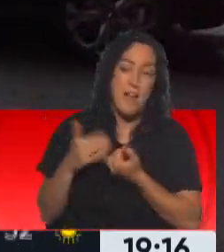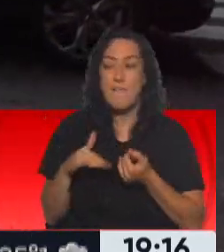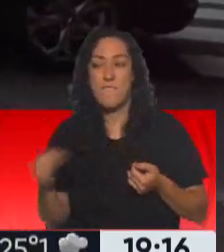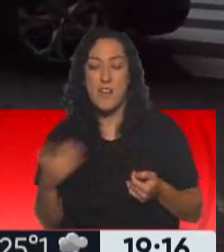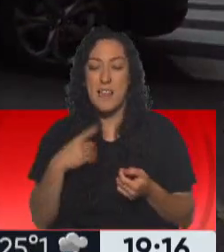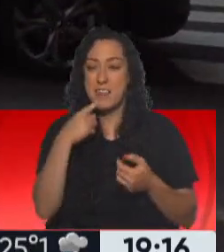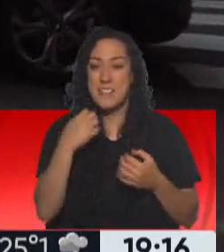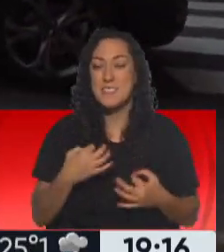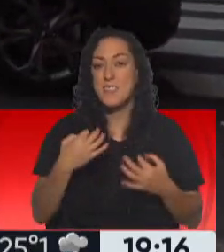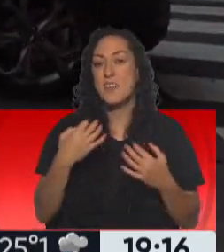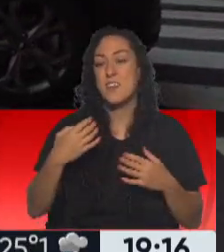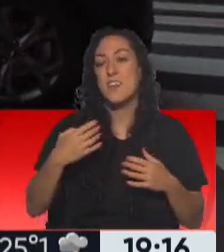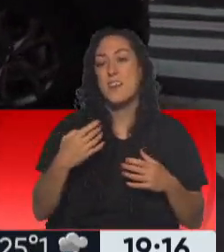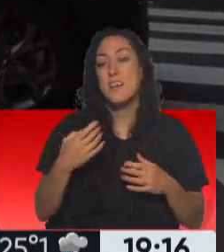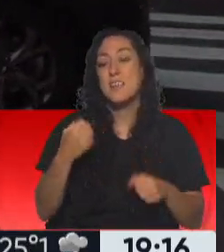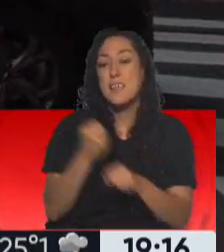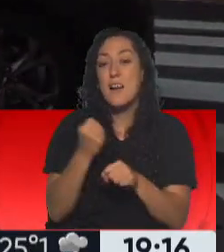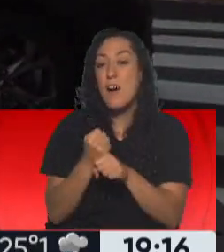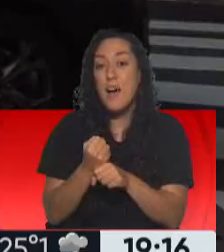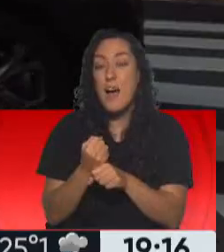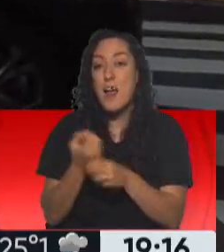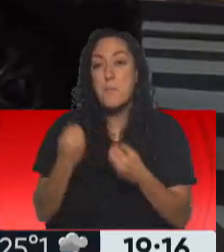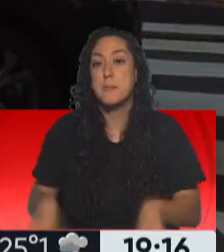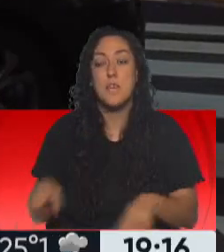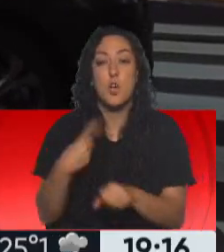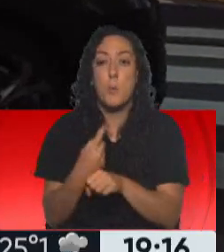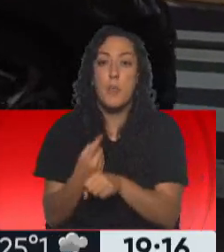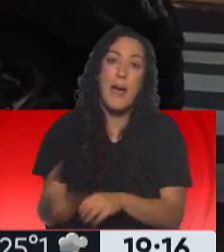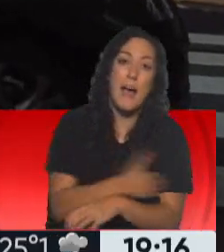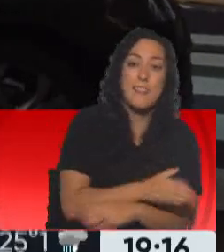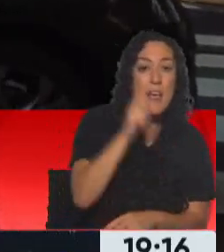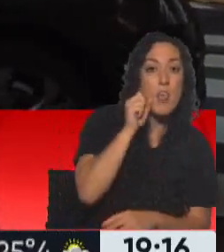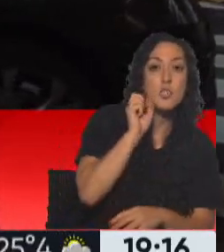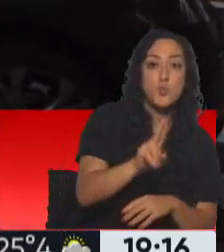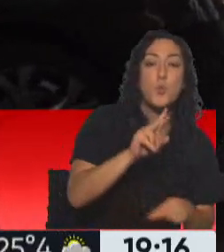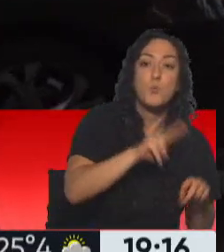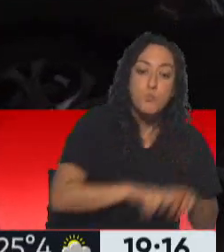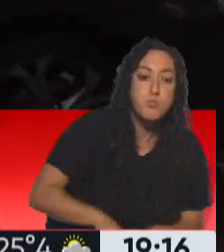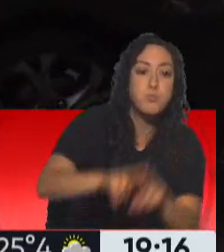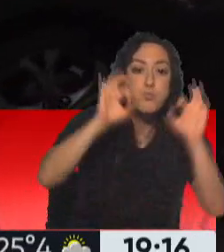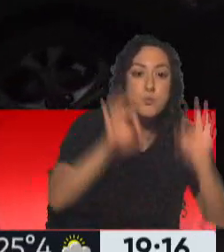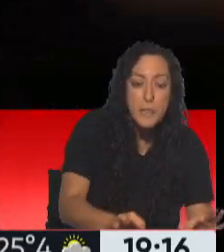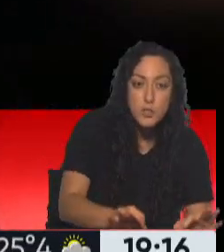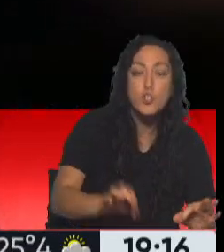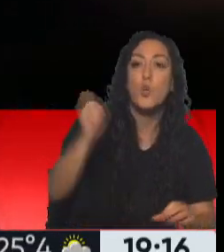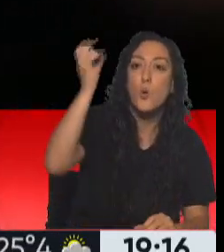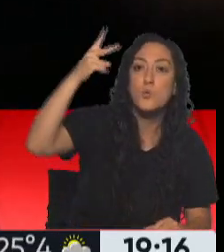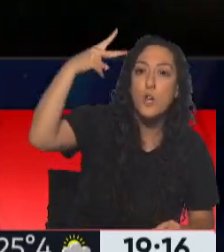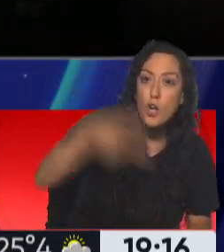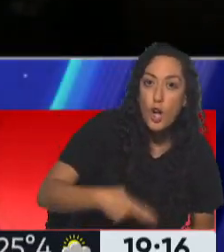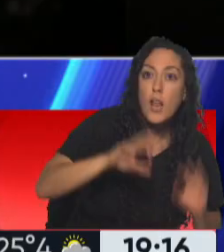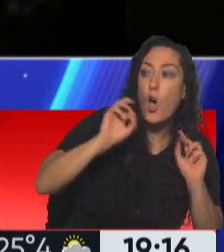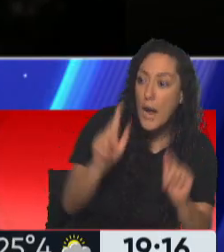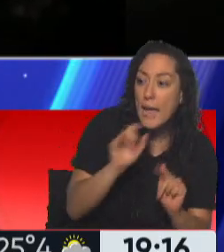que ellos empiecen a trabajar, primero Edesur les tiene que dar el ok porque tienen que cortar la luz para trabajar con el gas. No